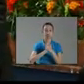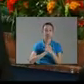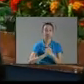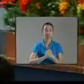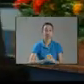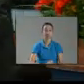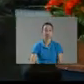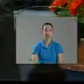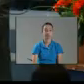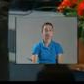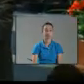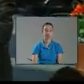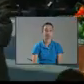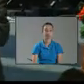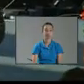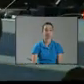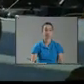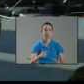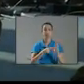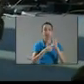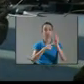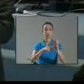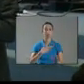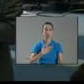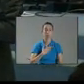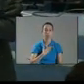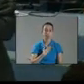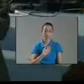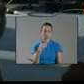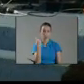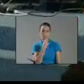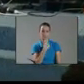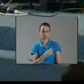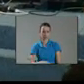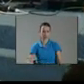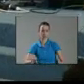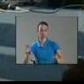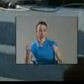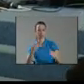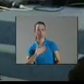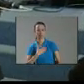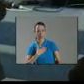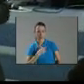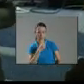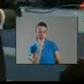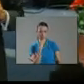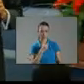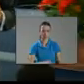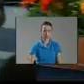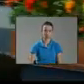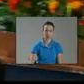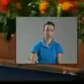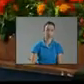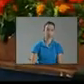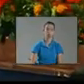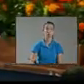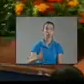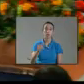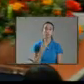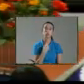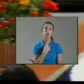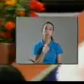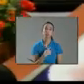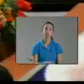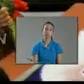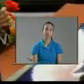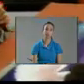Porque no me la quiero dar de San Billy, ¿verdad? Pero Dios me mandó en un momento de mi vida, hace un año y medio, casi dos años